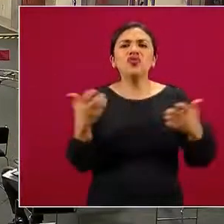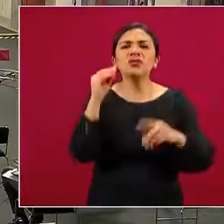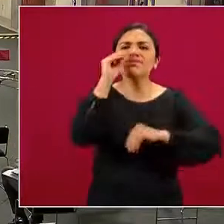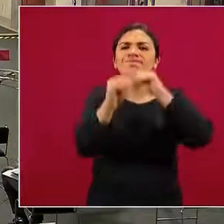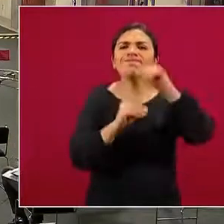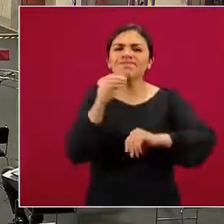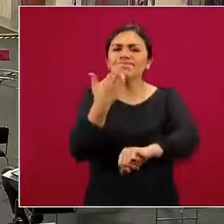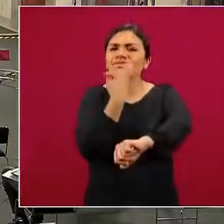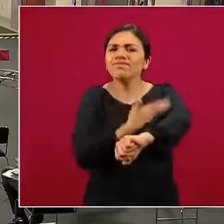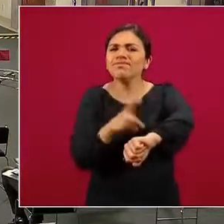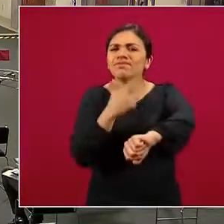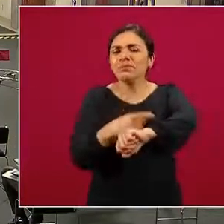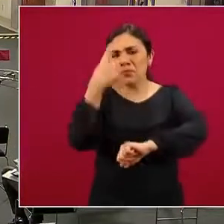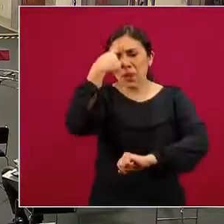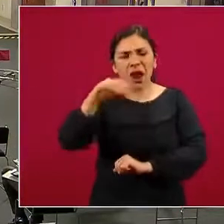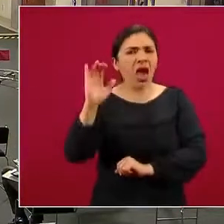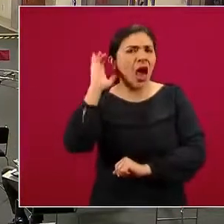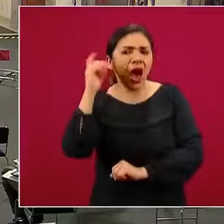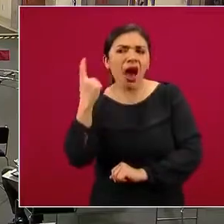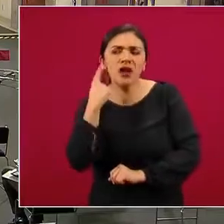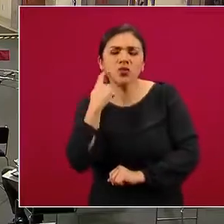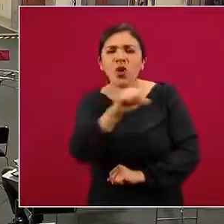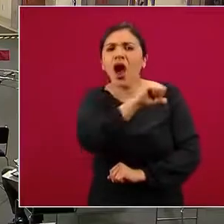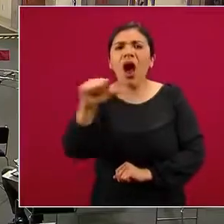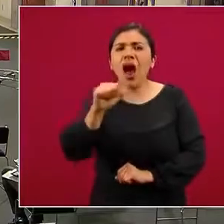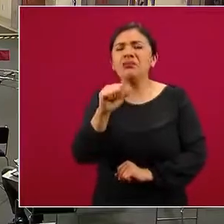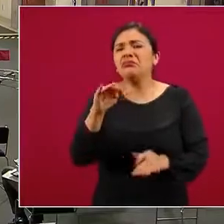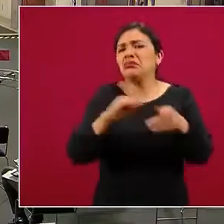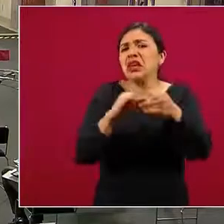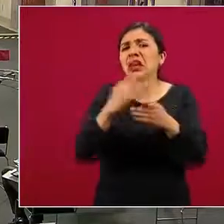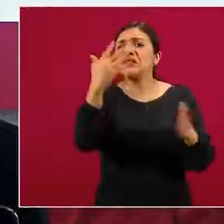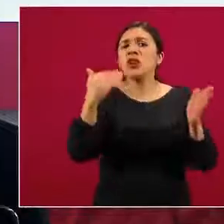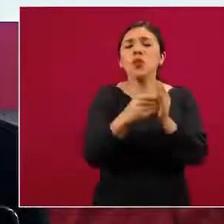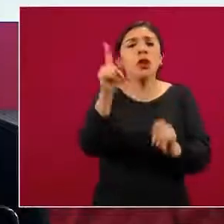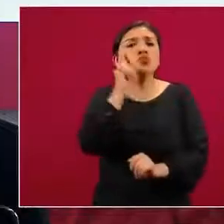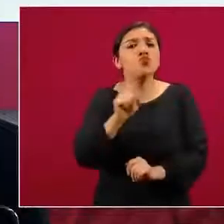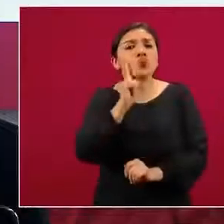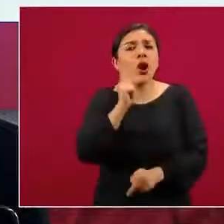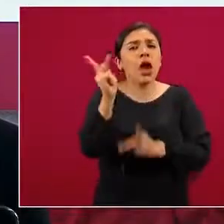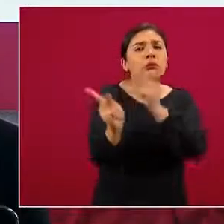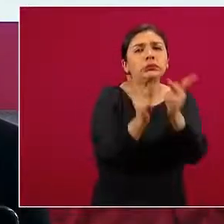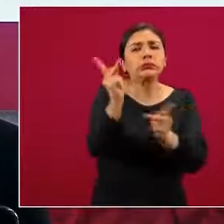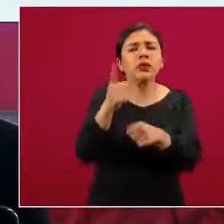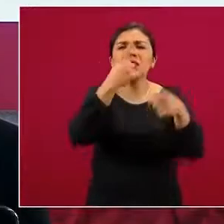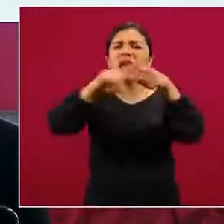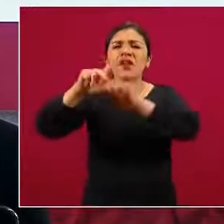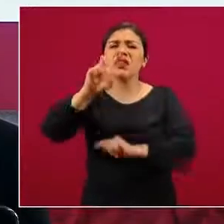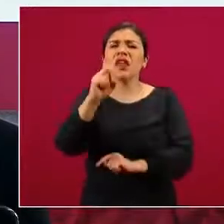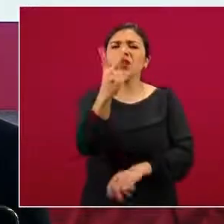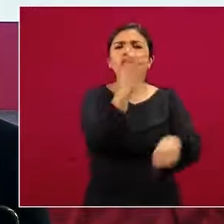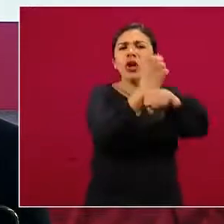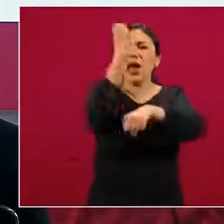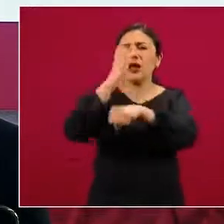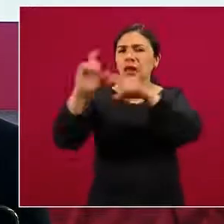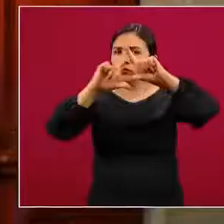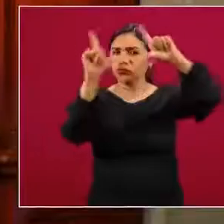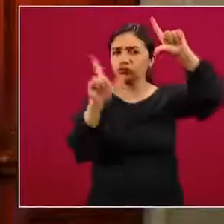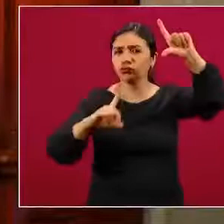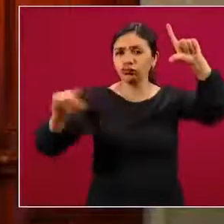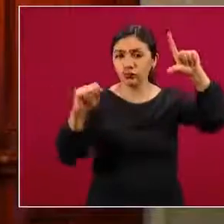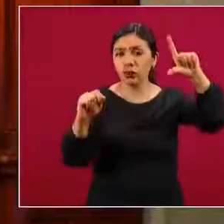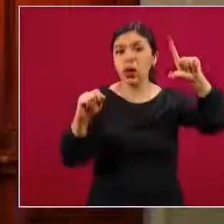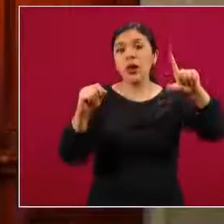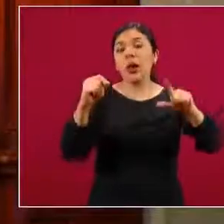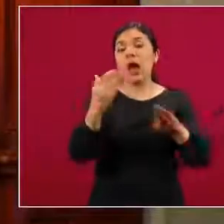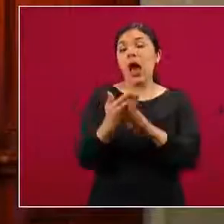un proceso de escucha activa a casi 5,000 mujeres en las 32 entidades federativas